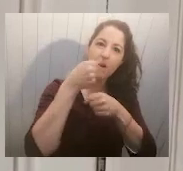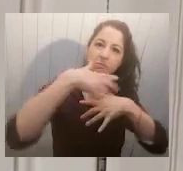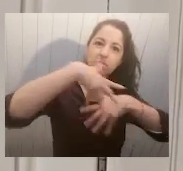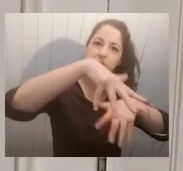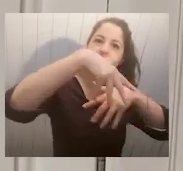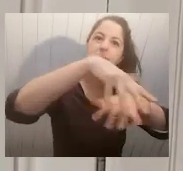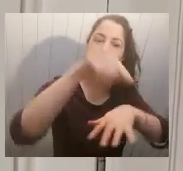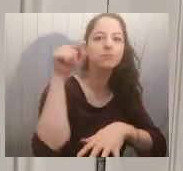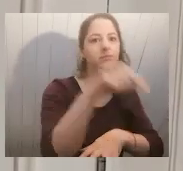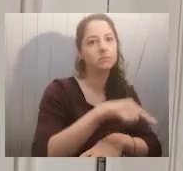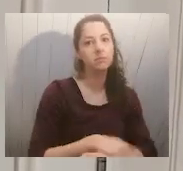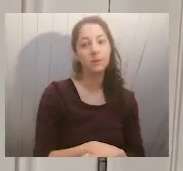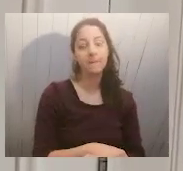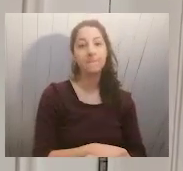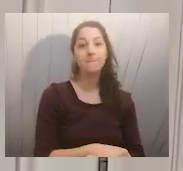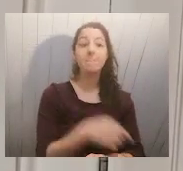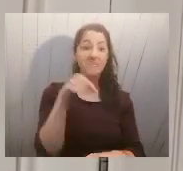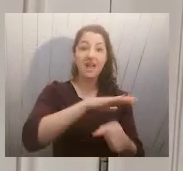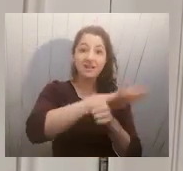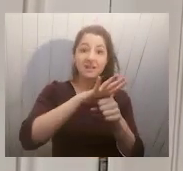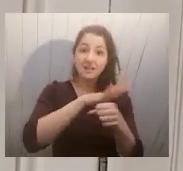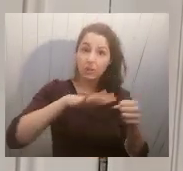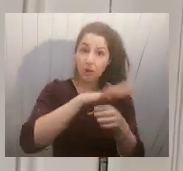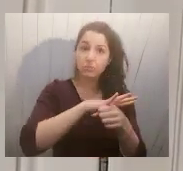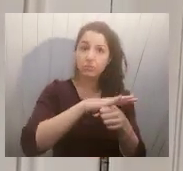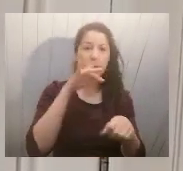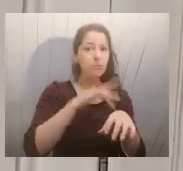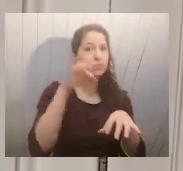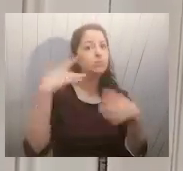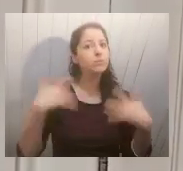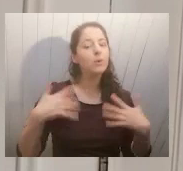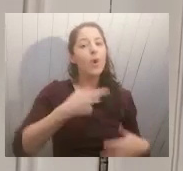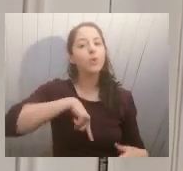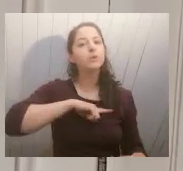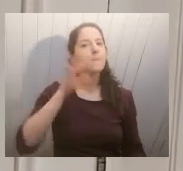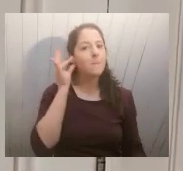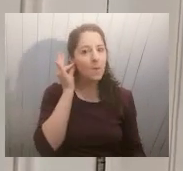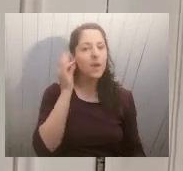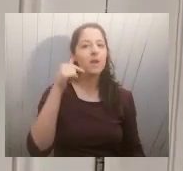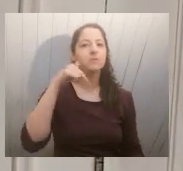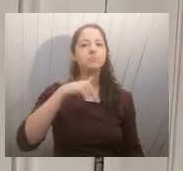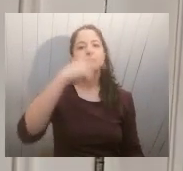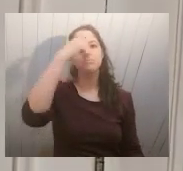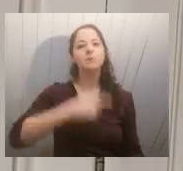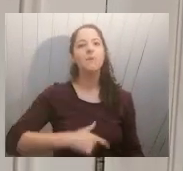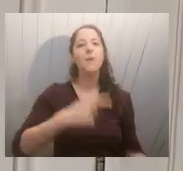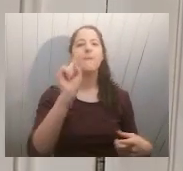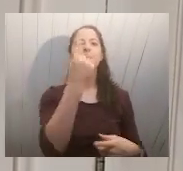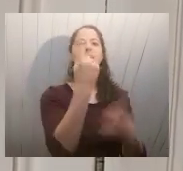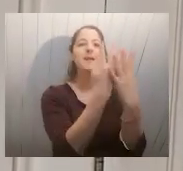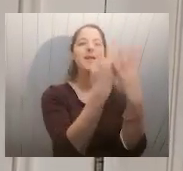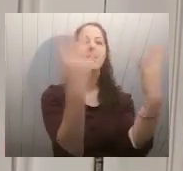escenario crítico, mujeres y disidencias, una vez más, hemos sido la primera línea que